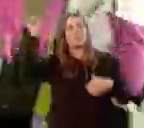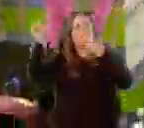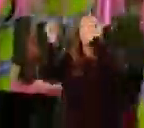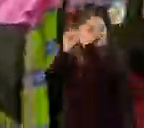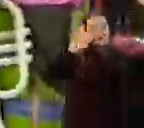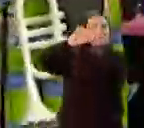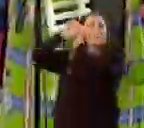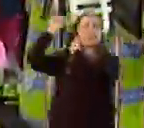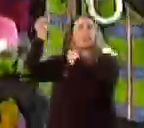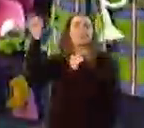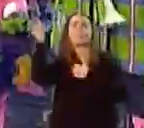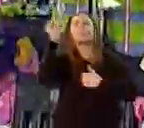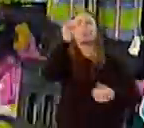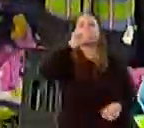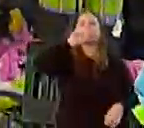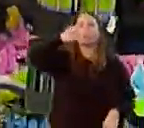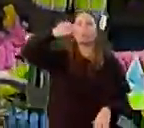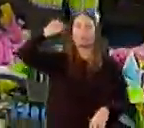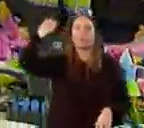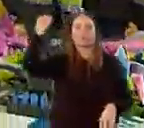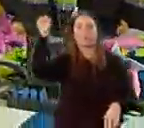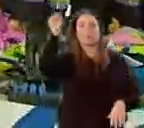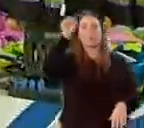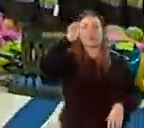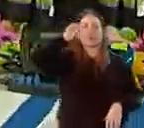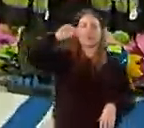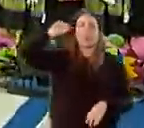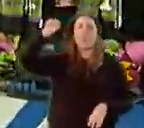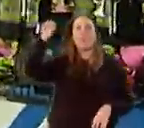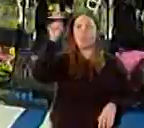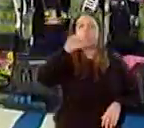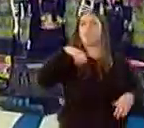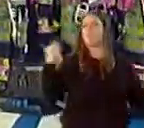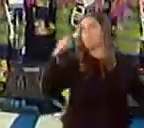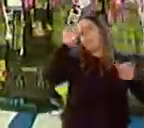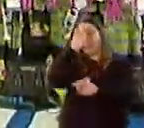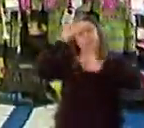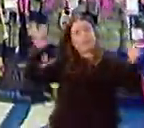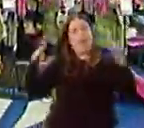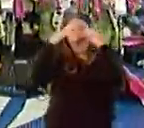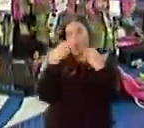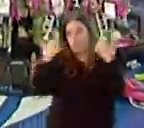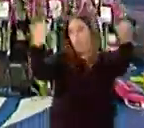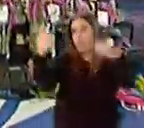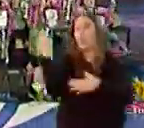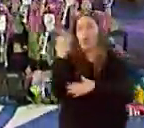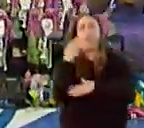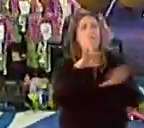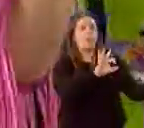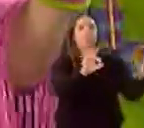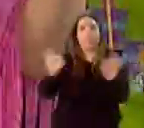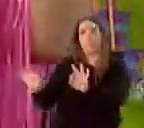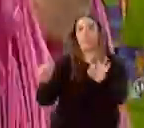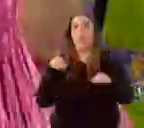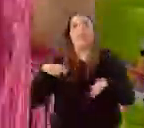ah y por supuesto al público tenemos que ubicarlo es un